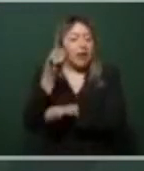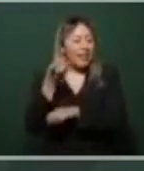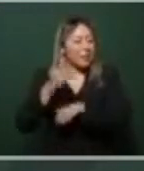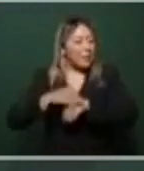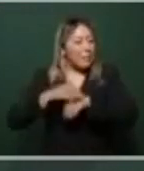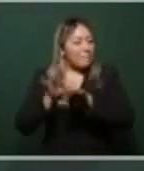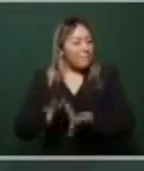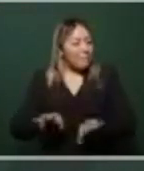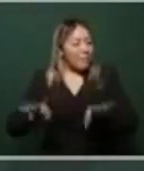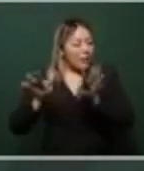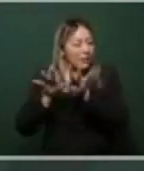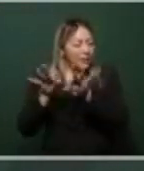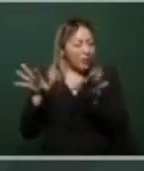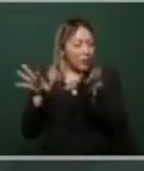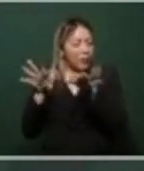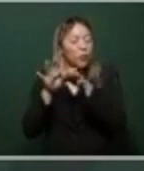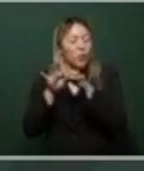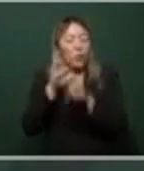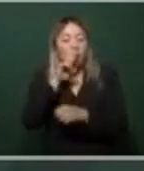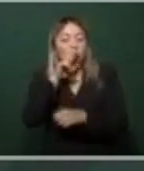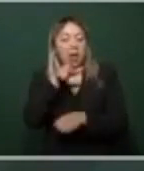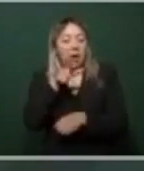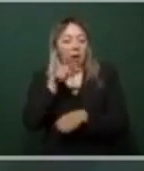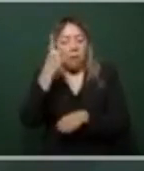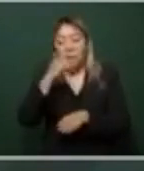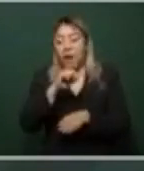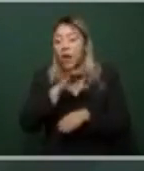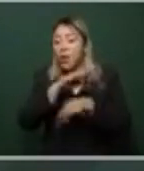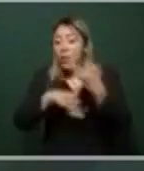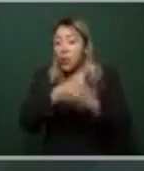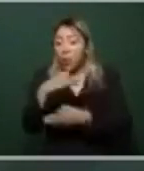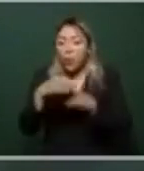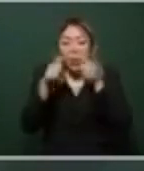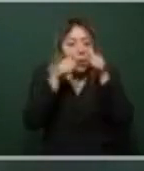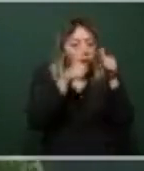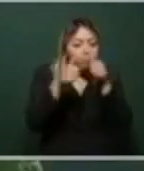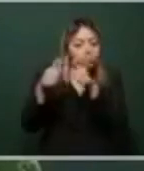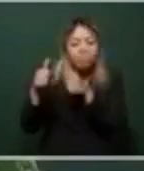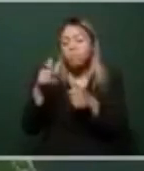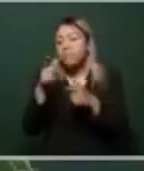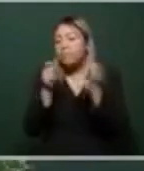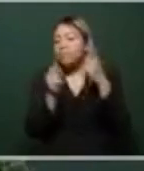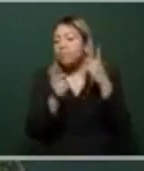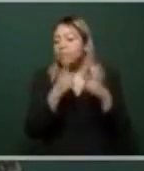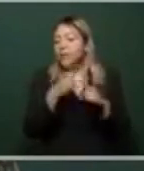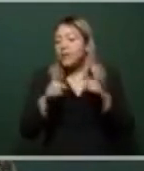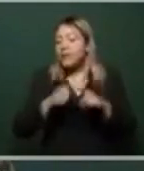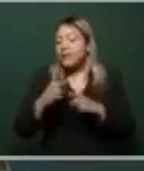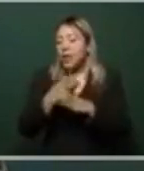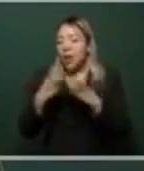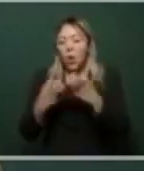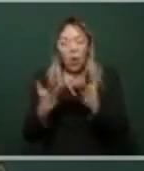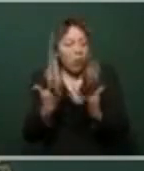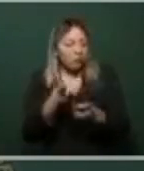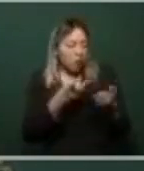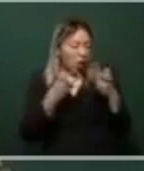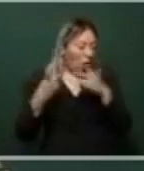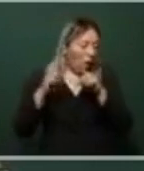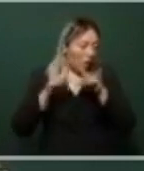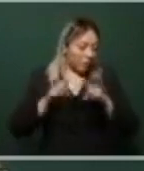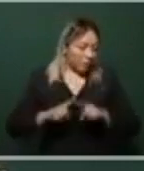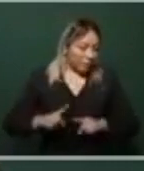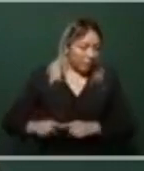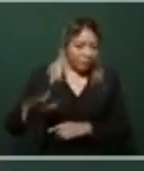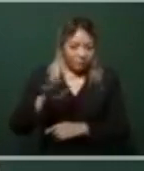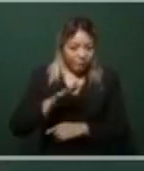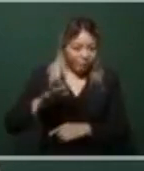mayor capacidad para atender toda la parte delictiva en estas áreas,